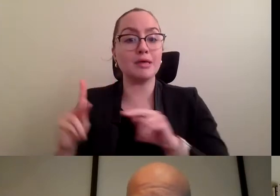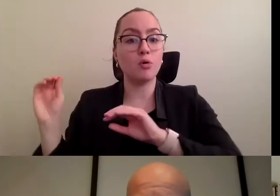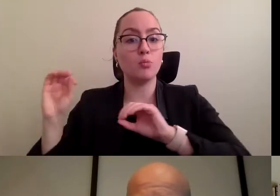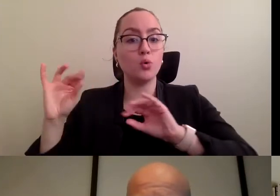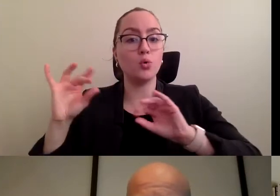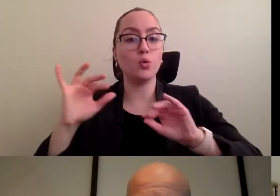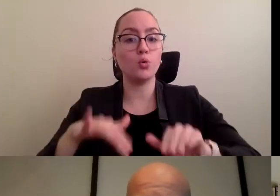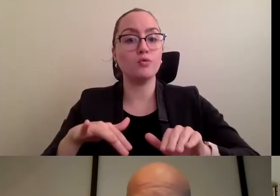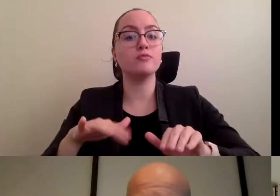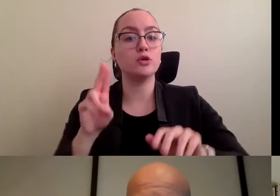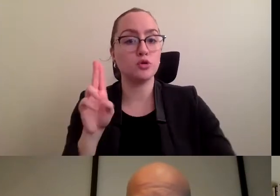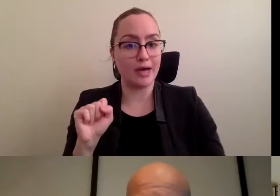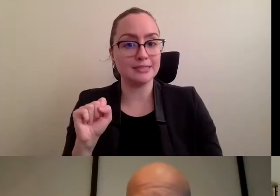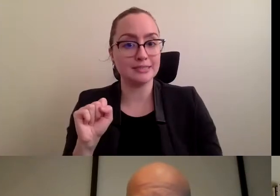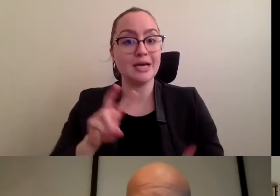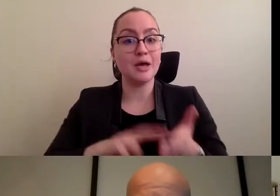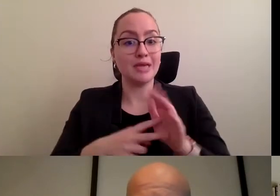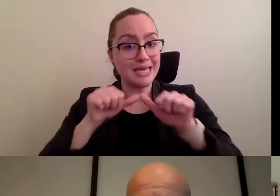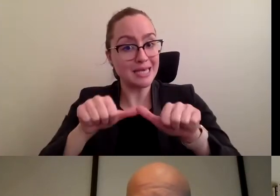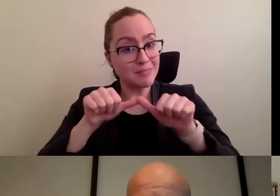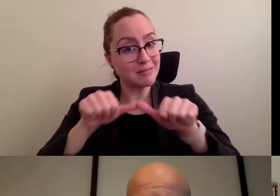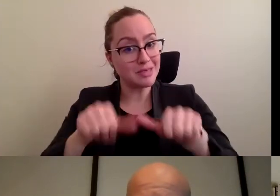de unificar familias